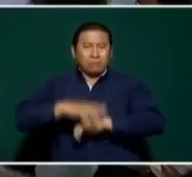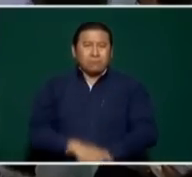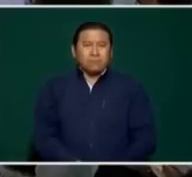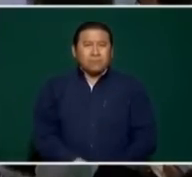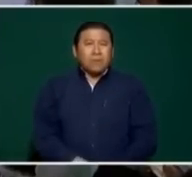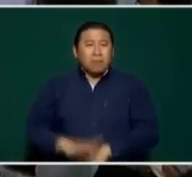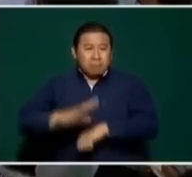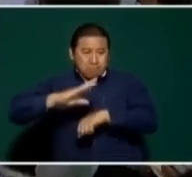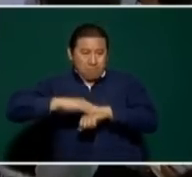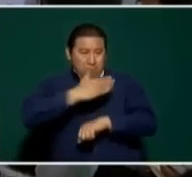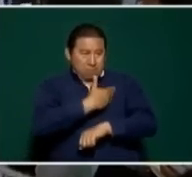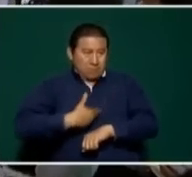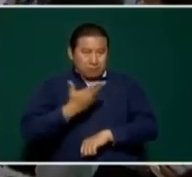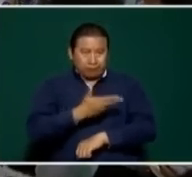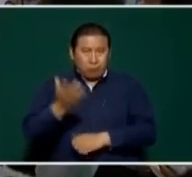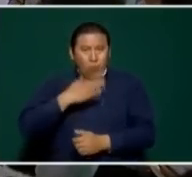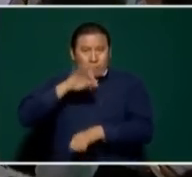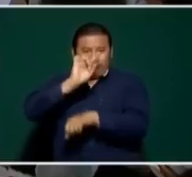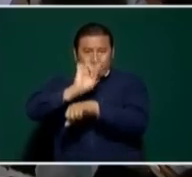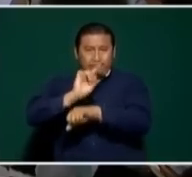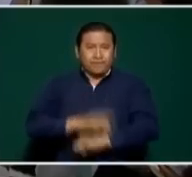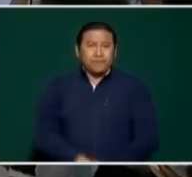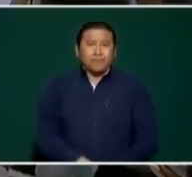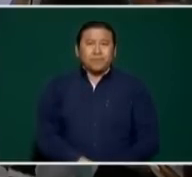Con permiso, señor presidente. Muy buenos días.